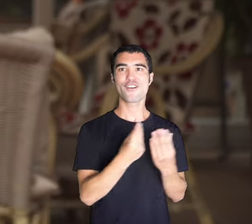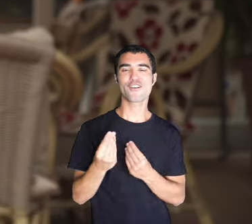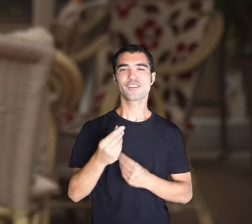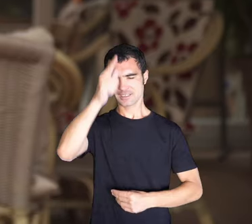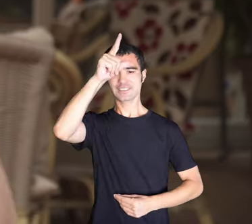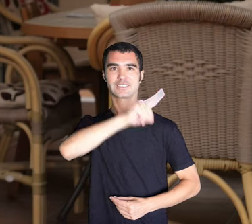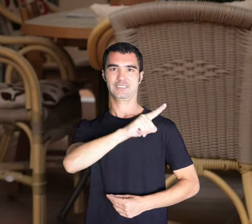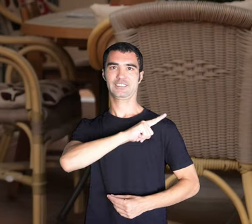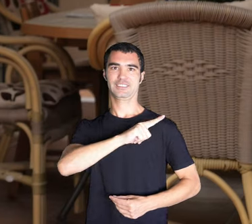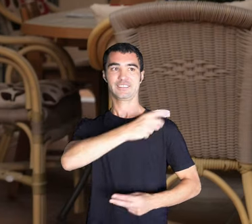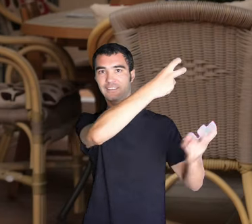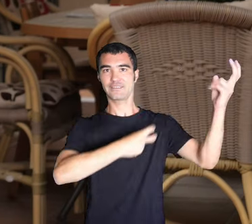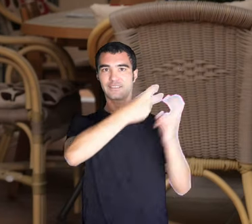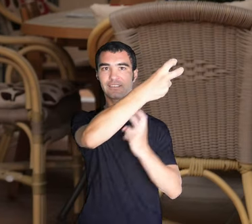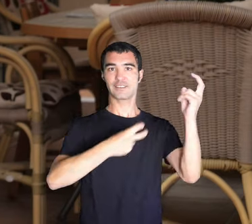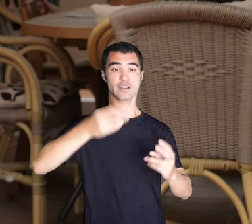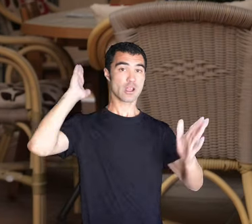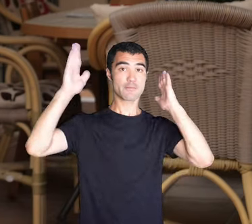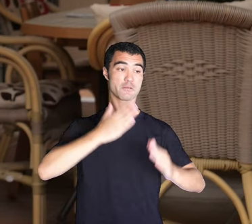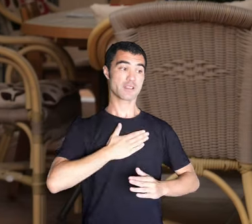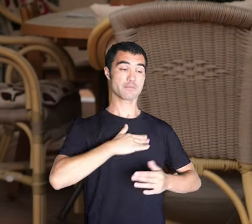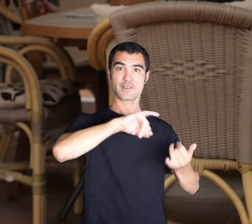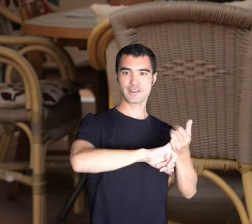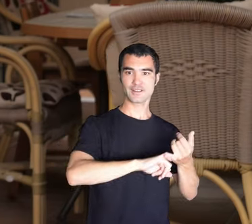el servicio militar de la época de mi marido. Hay muy